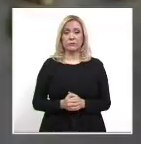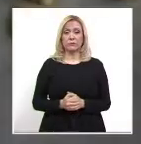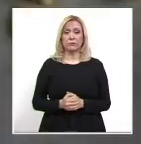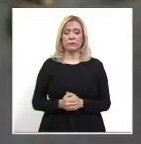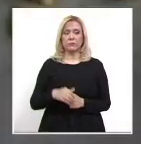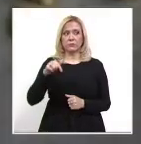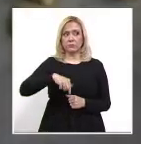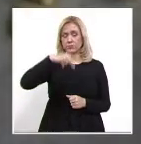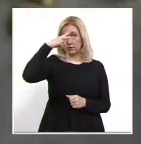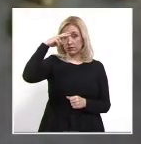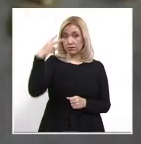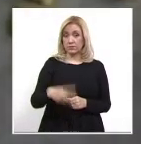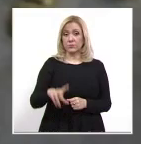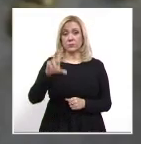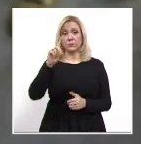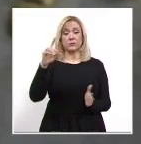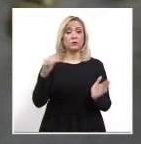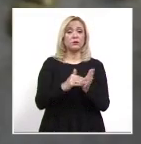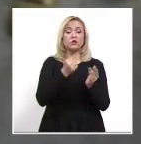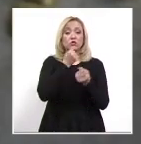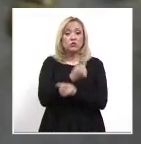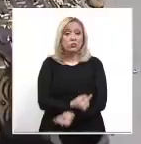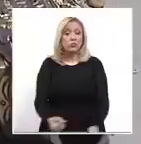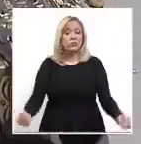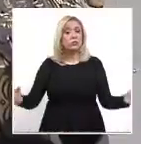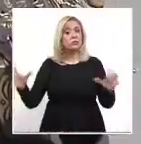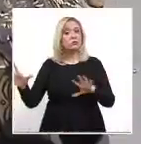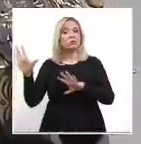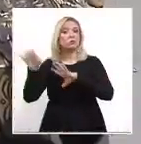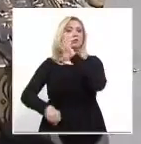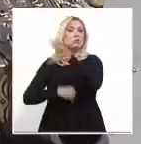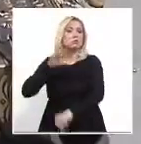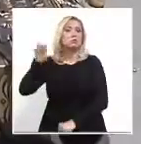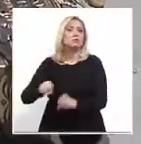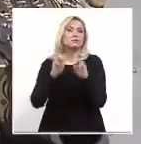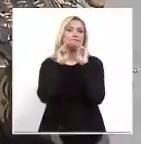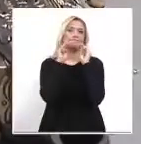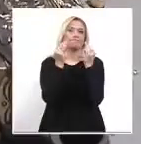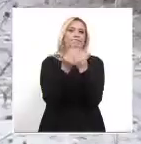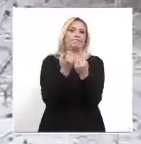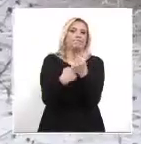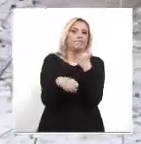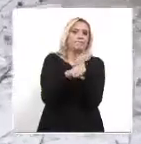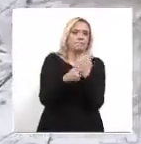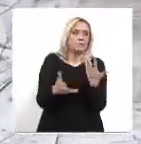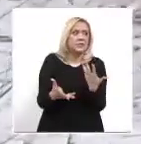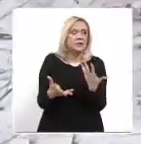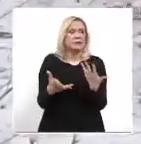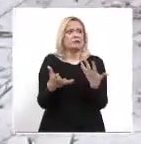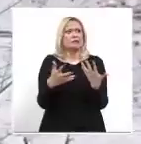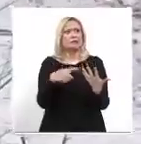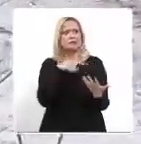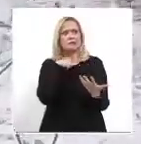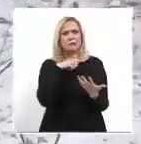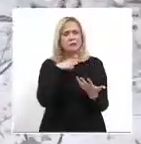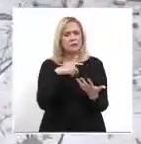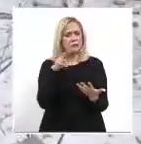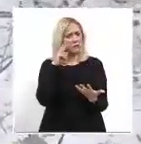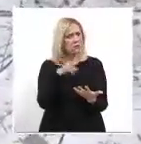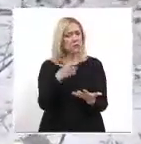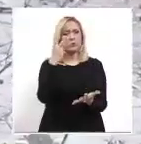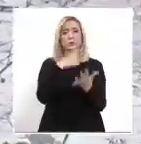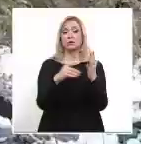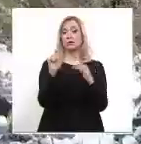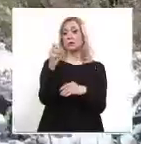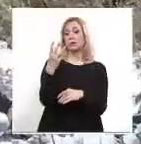En México, más de 30,000 menores han sido reclutados por el crimen organizado. Ante esta situación, en 2023